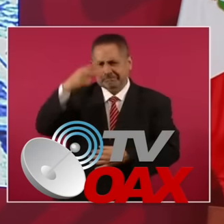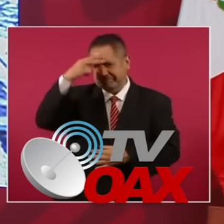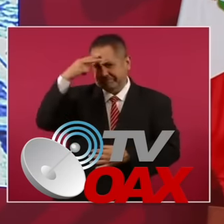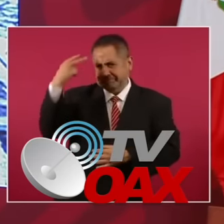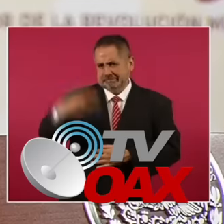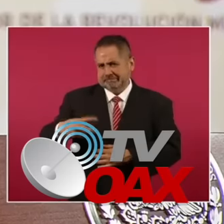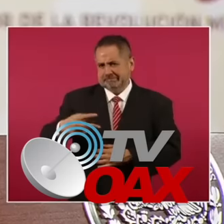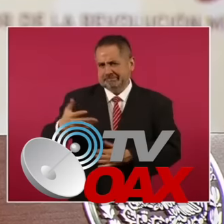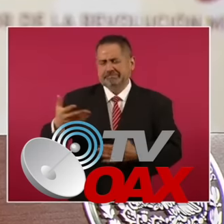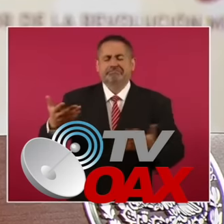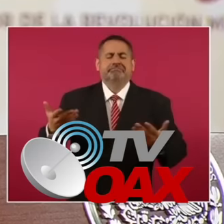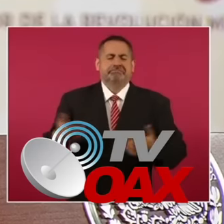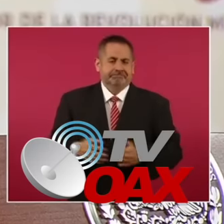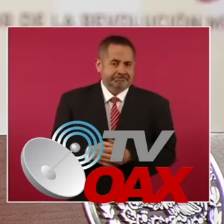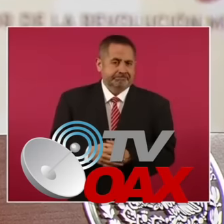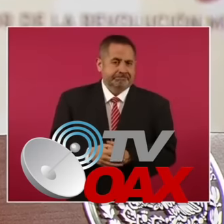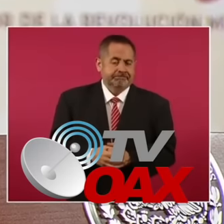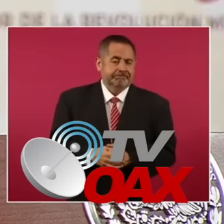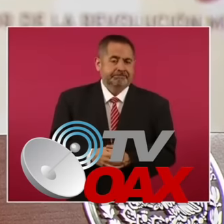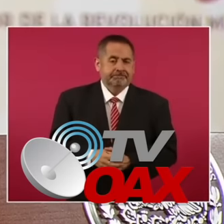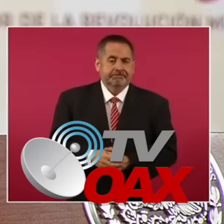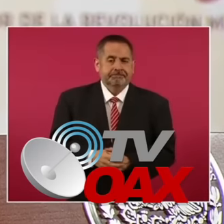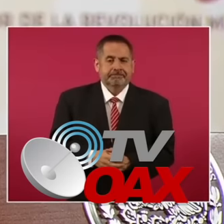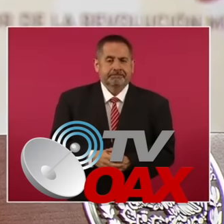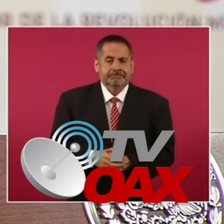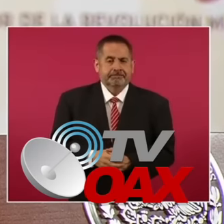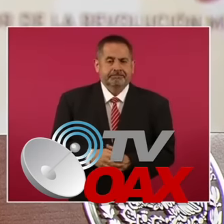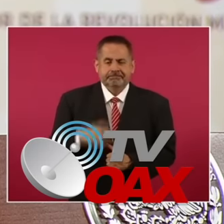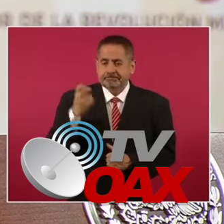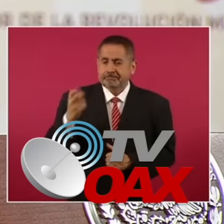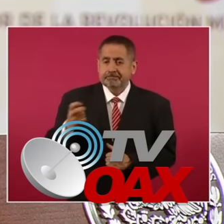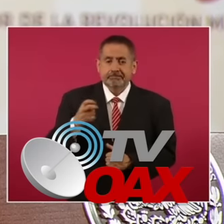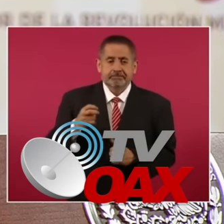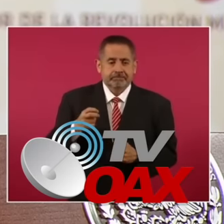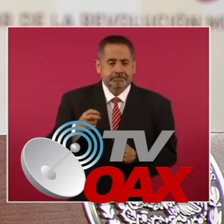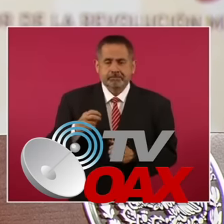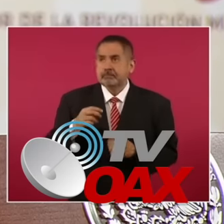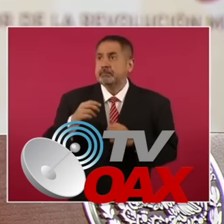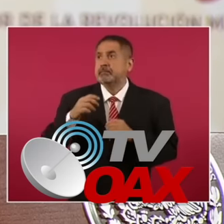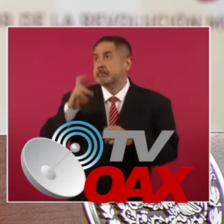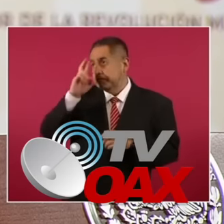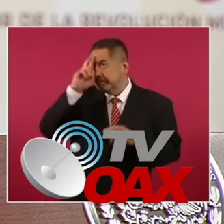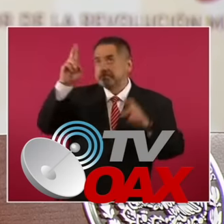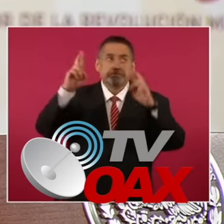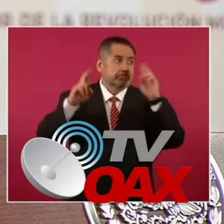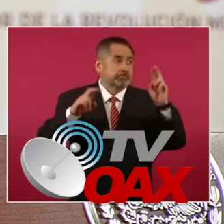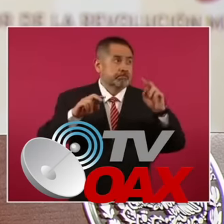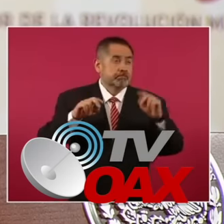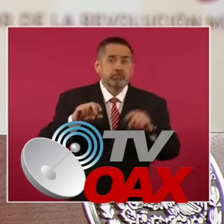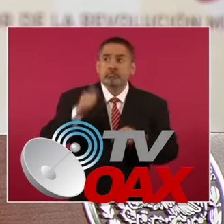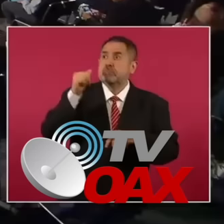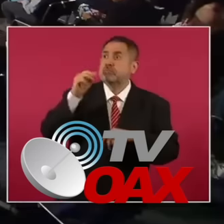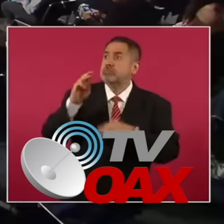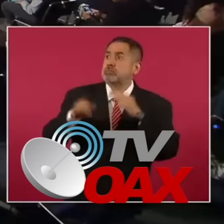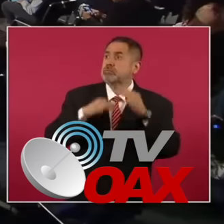Por eso, como México, con todo respeto, no hay dos.